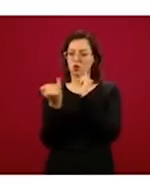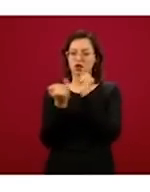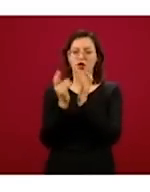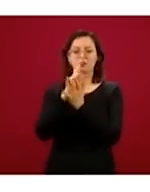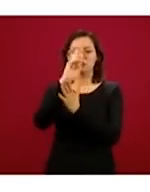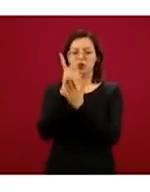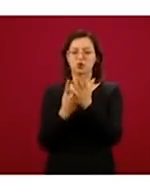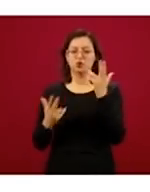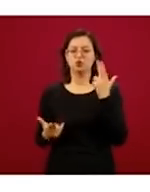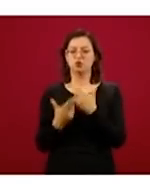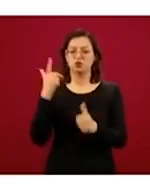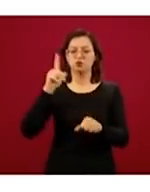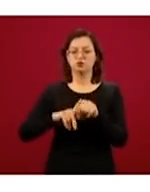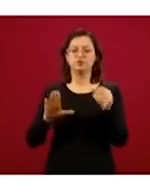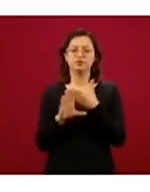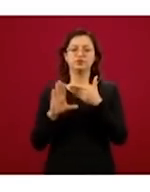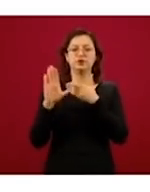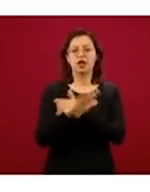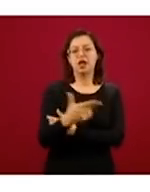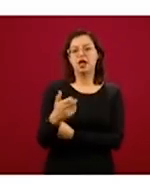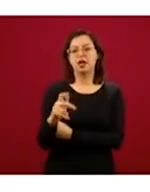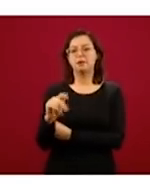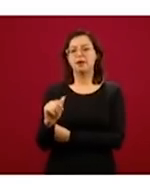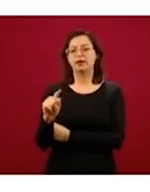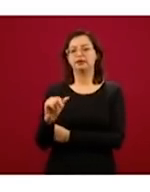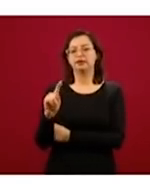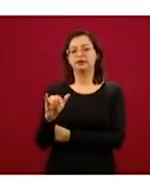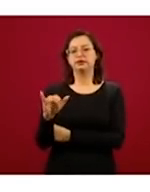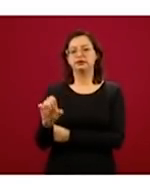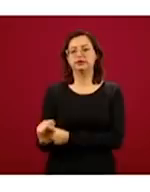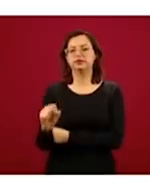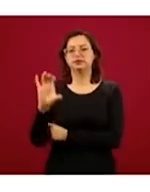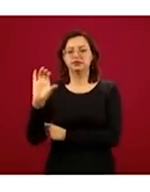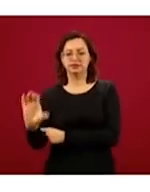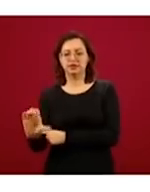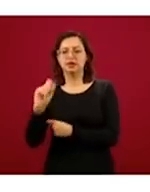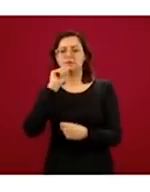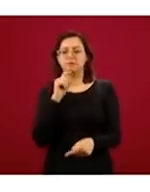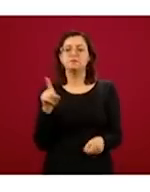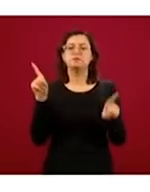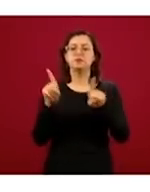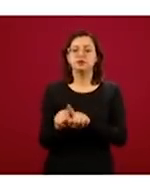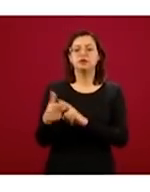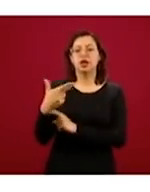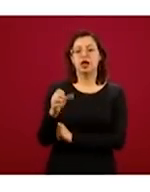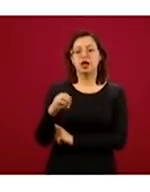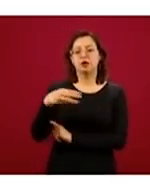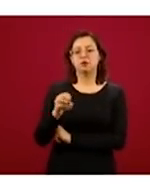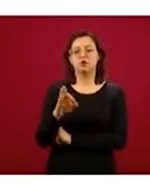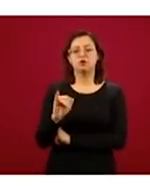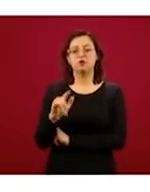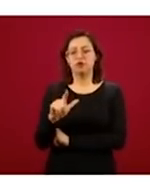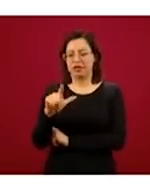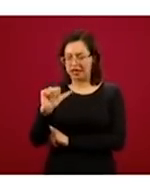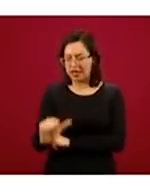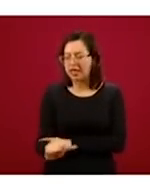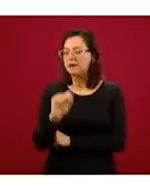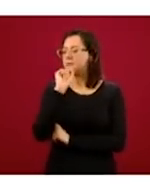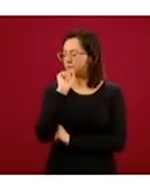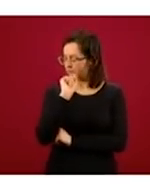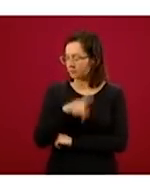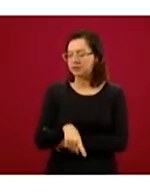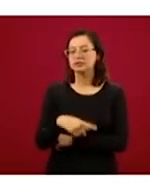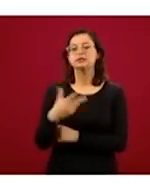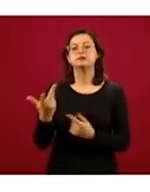nacional de eliminación de hepatitis también logramos tener inmunoterapia para la hemofilia a través de un mecanismo eficiente